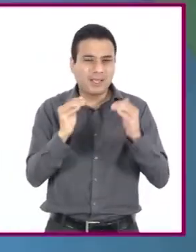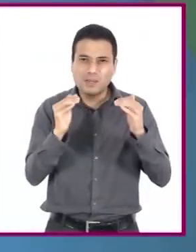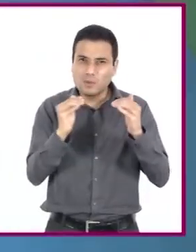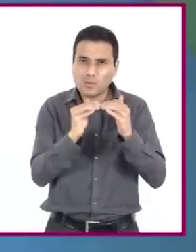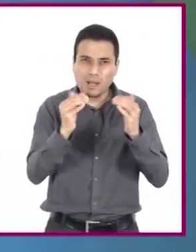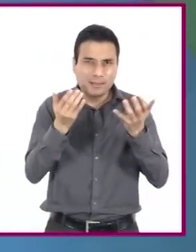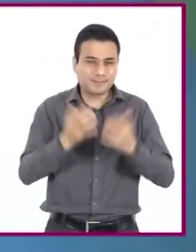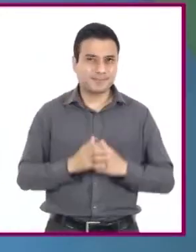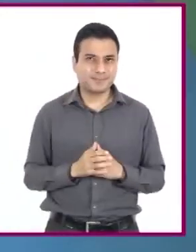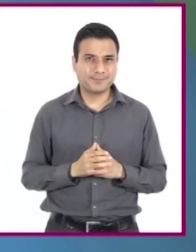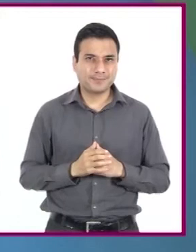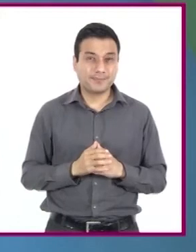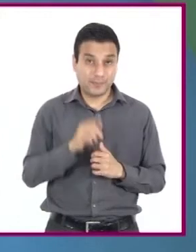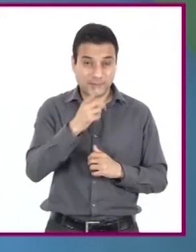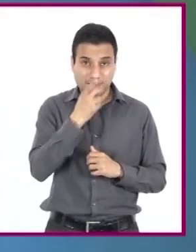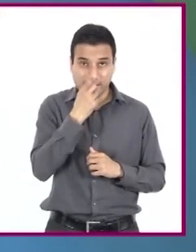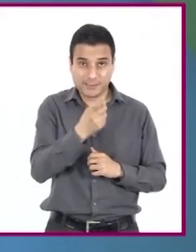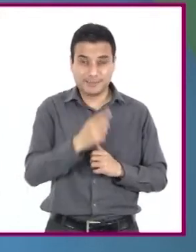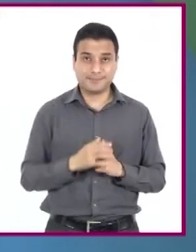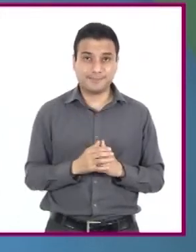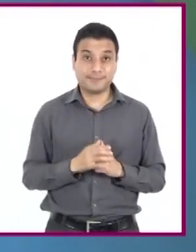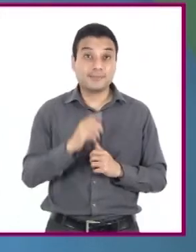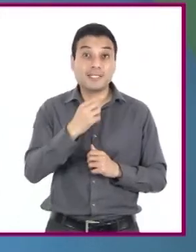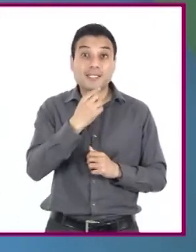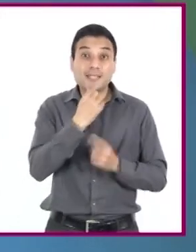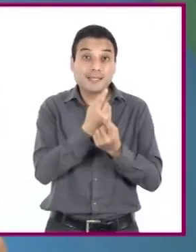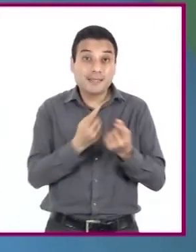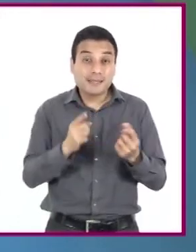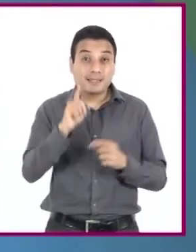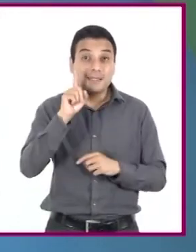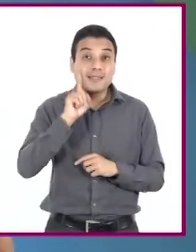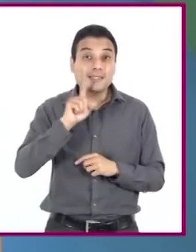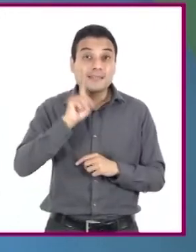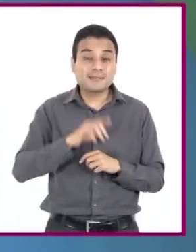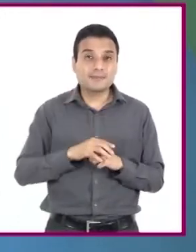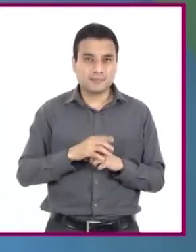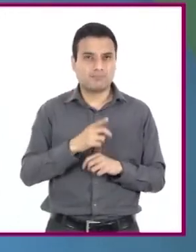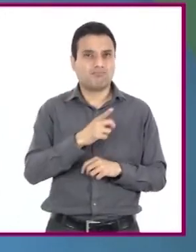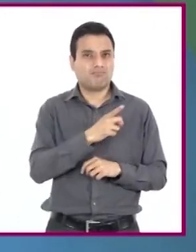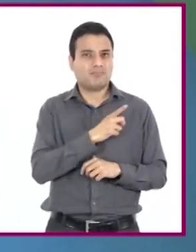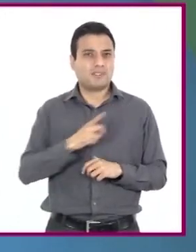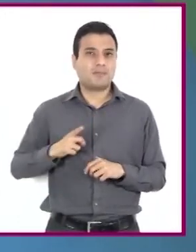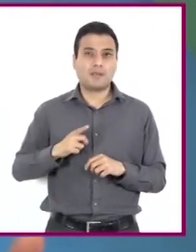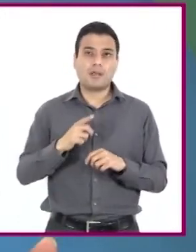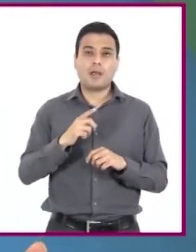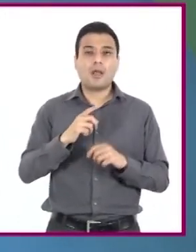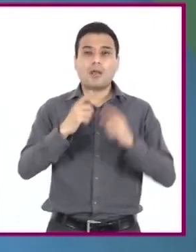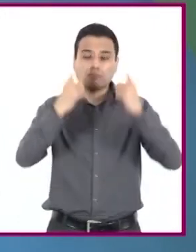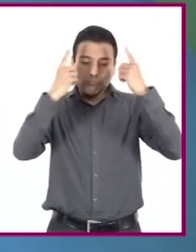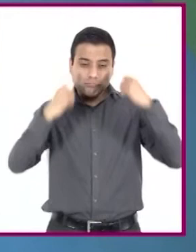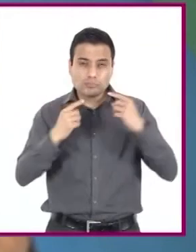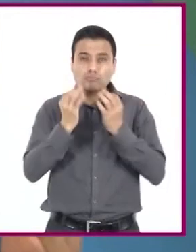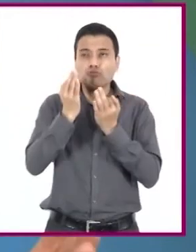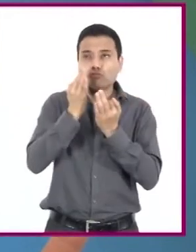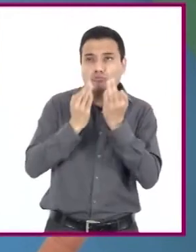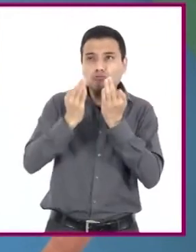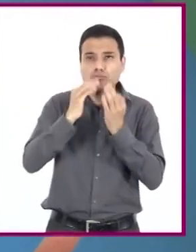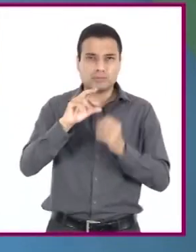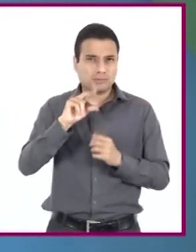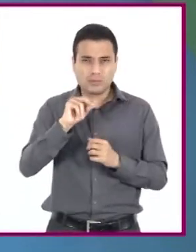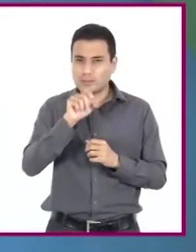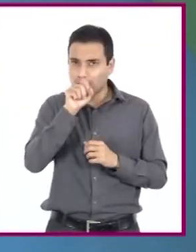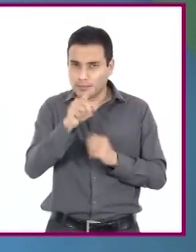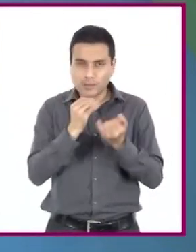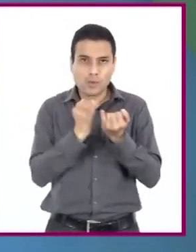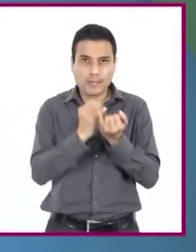niños. Asegúrense que entiendan que son mucho más que su apariencia. Elógienlas por su